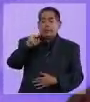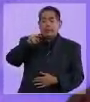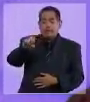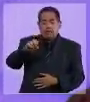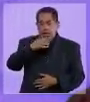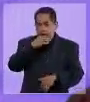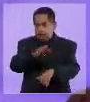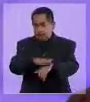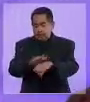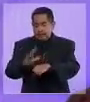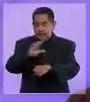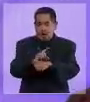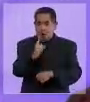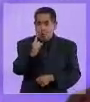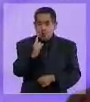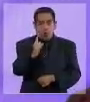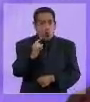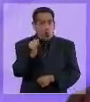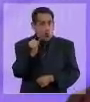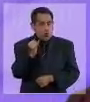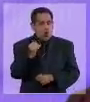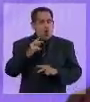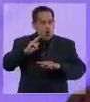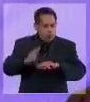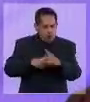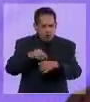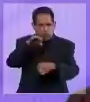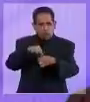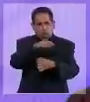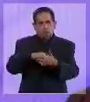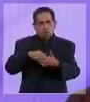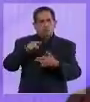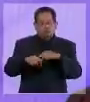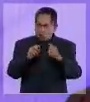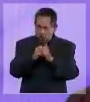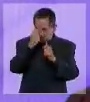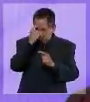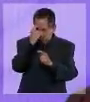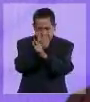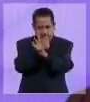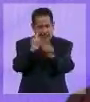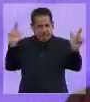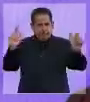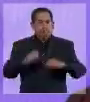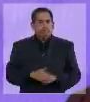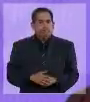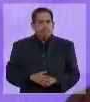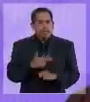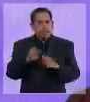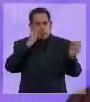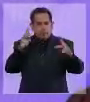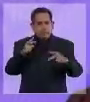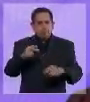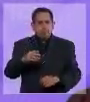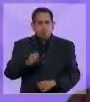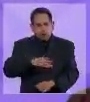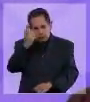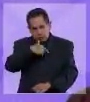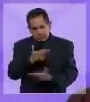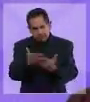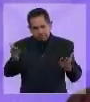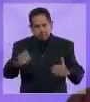este 1 de julio todos acudamos a las urnas y votemos en libertad. Hasta pronto. Muy buenas noches.